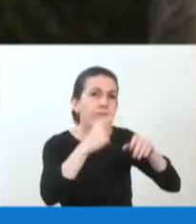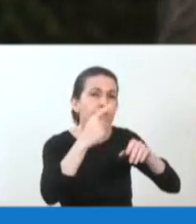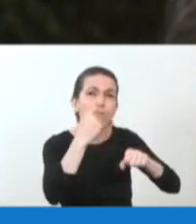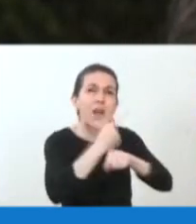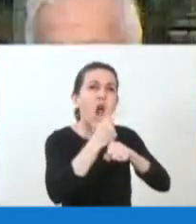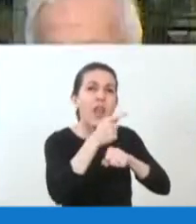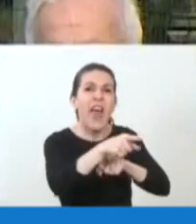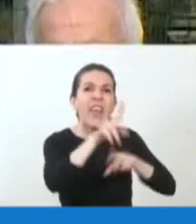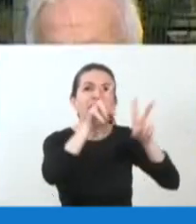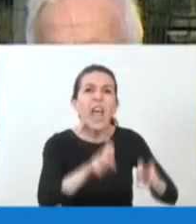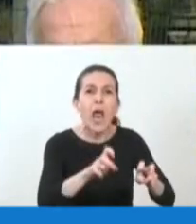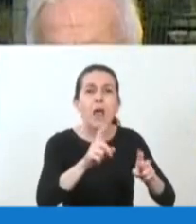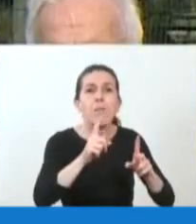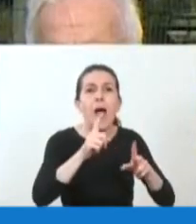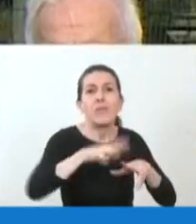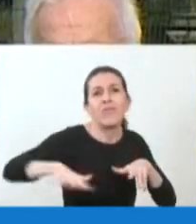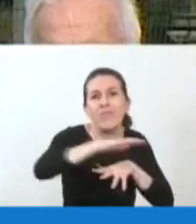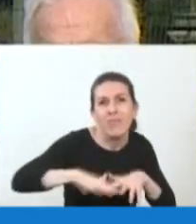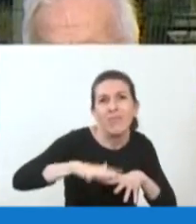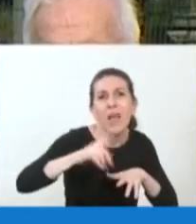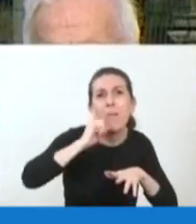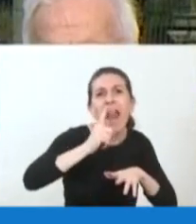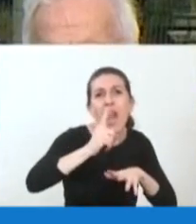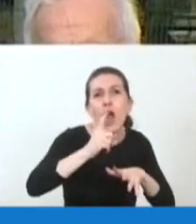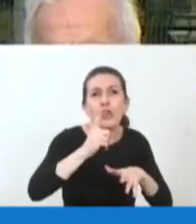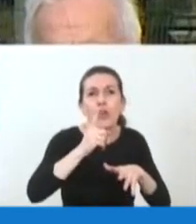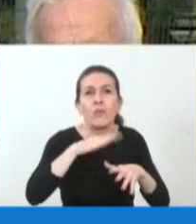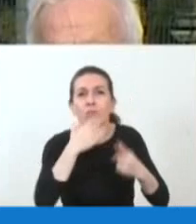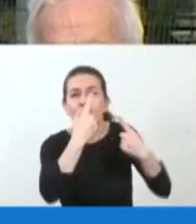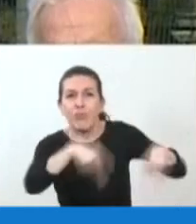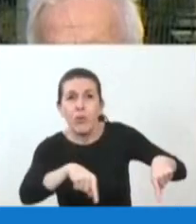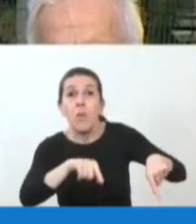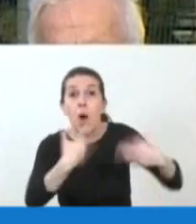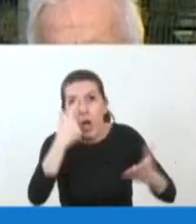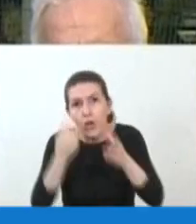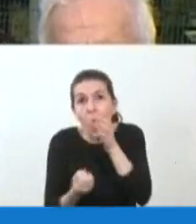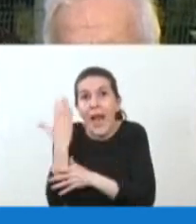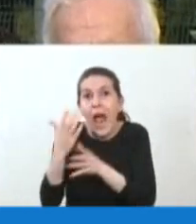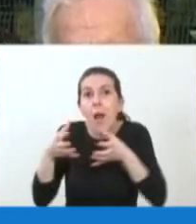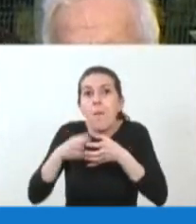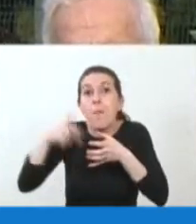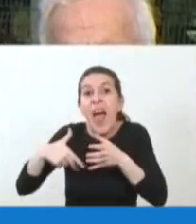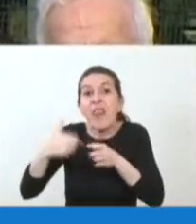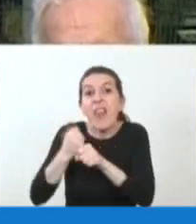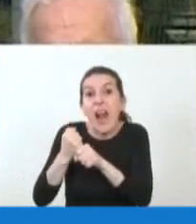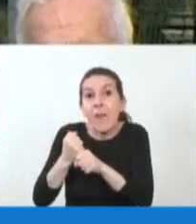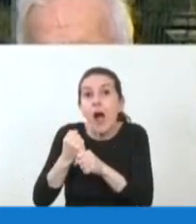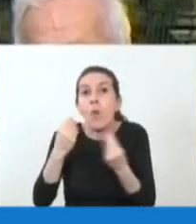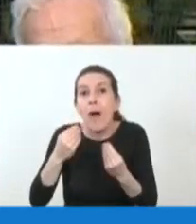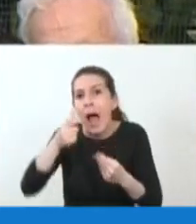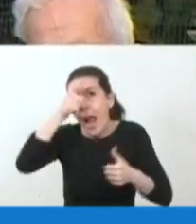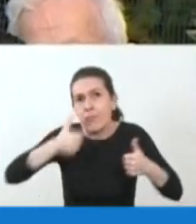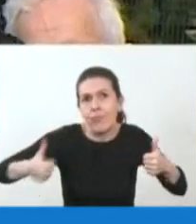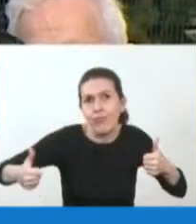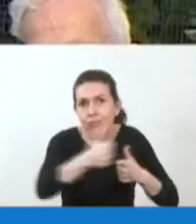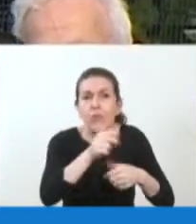a la inseguridad poner una prioridad y generar este programa de fortalecimiento de la seguridad en la provincia de